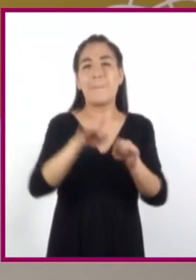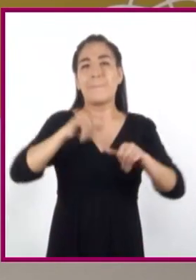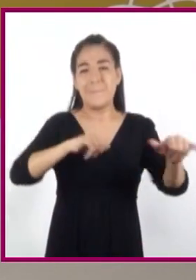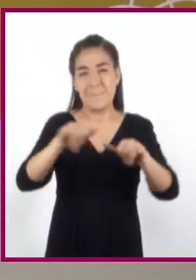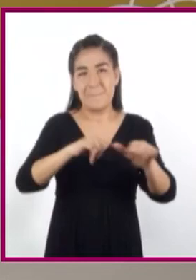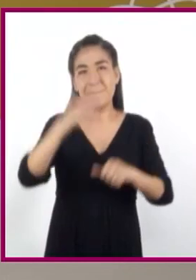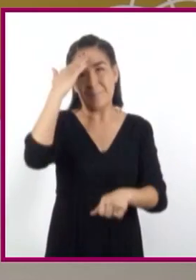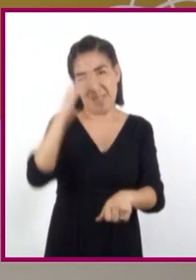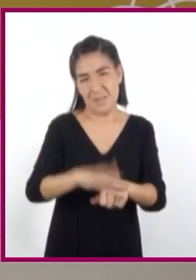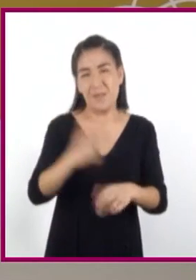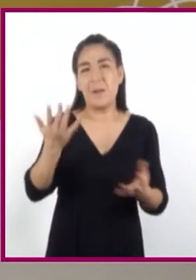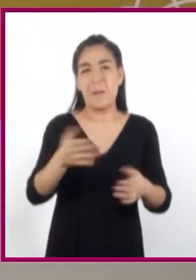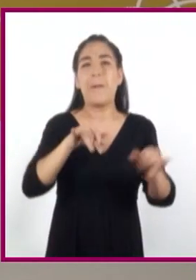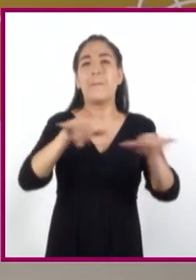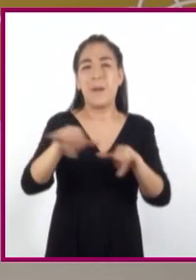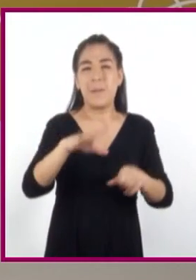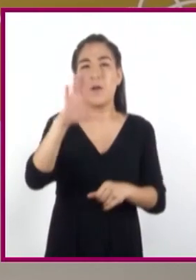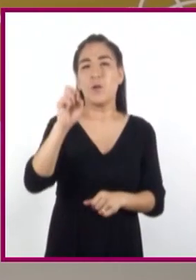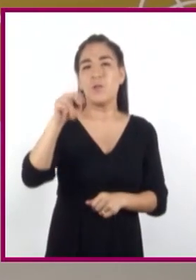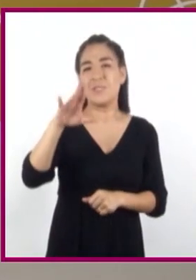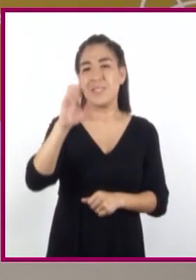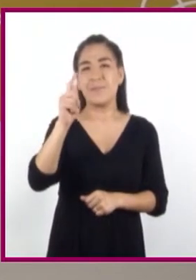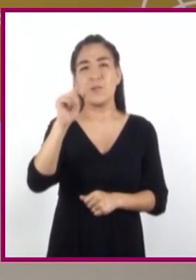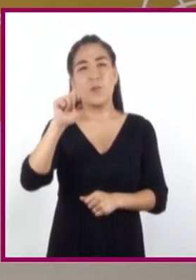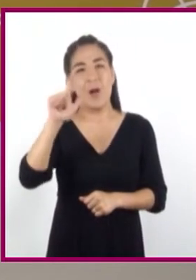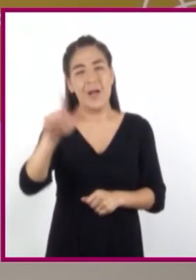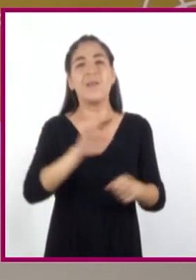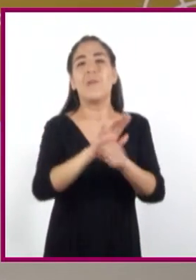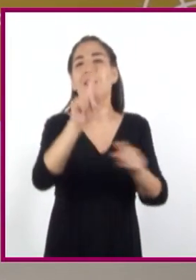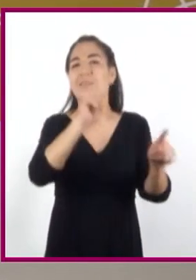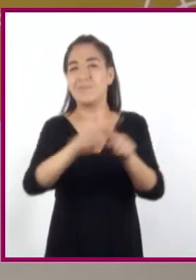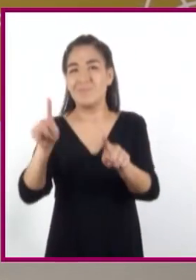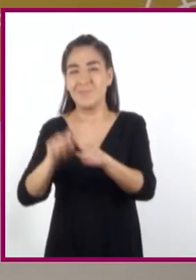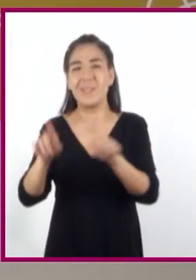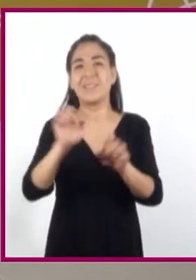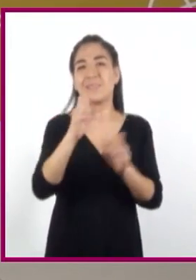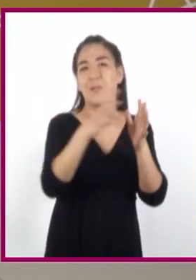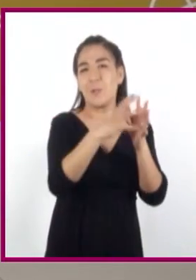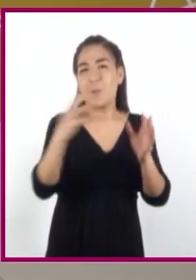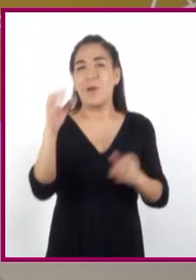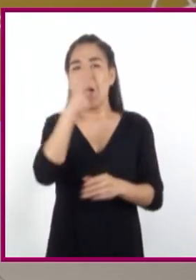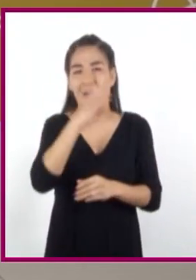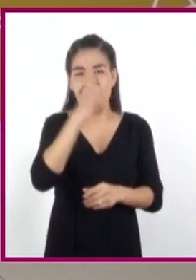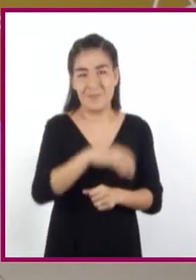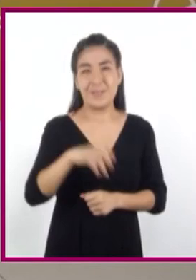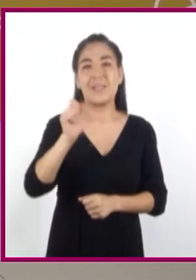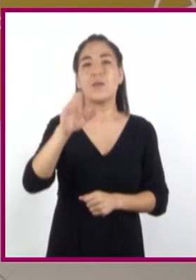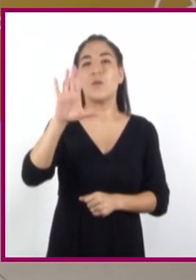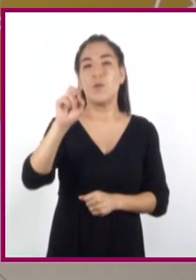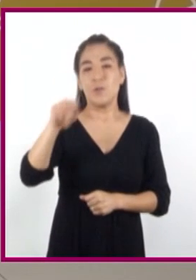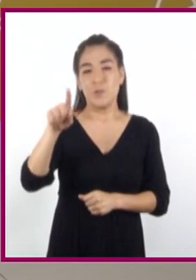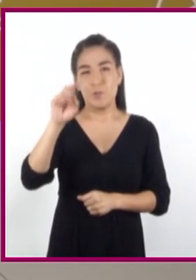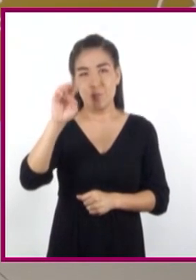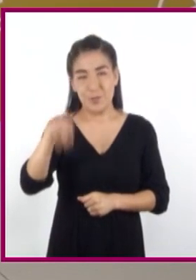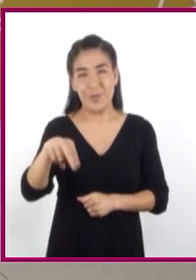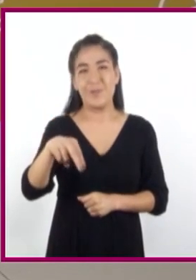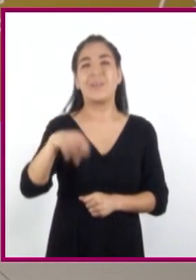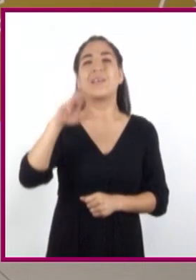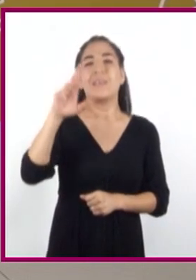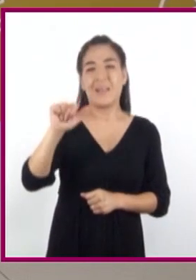un mapa conceptual con las tres diferentes formas de transferencia de calor: conducción, radiación